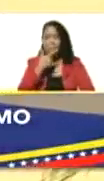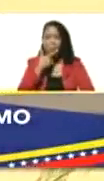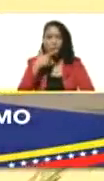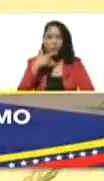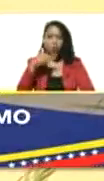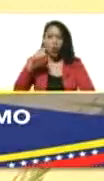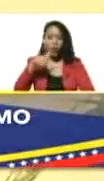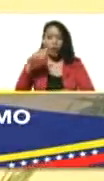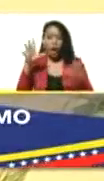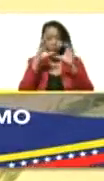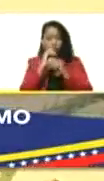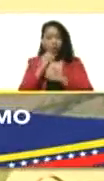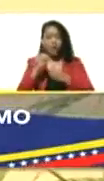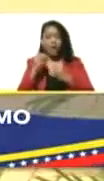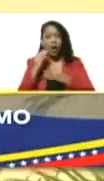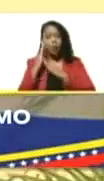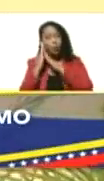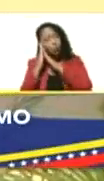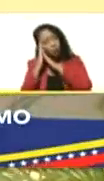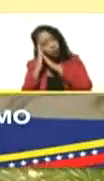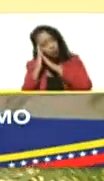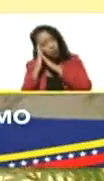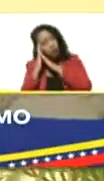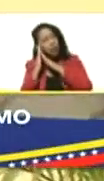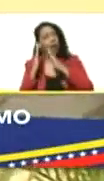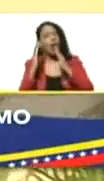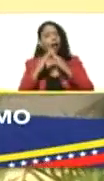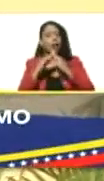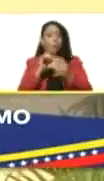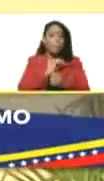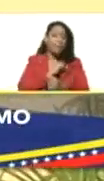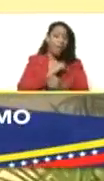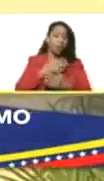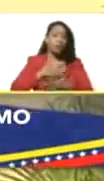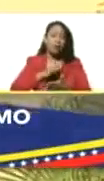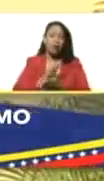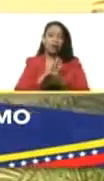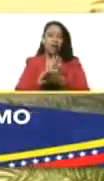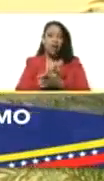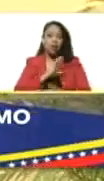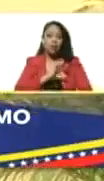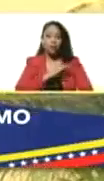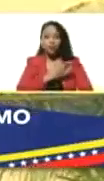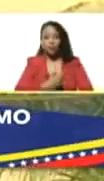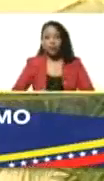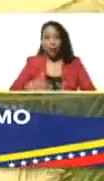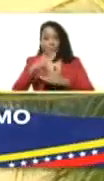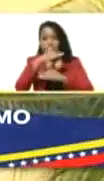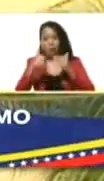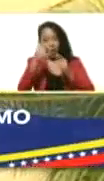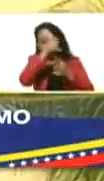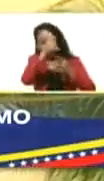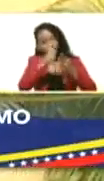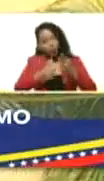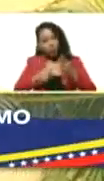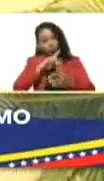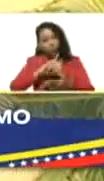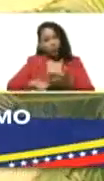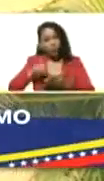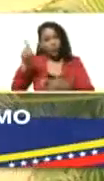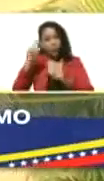esta noche van a dormir en sus casas, tranquilos, sin miedo, sin temor, señor presidente, bajo su lineamiento y el cumplimiento